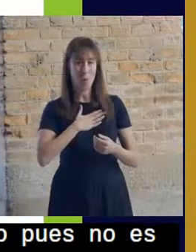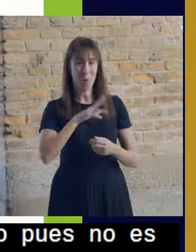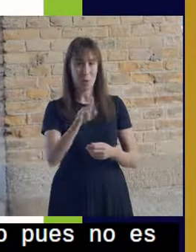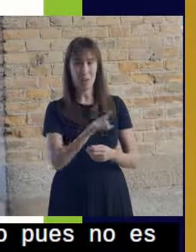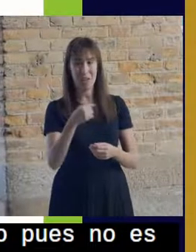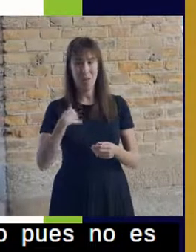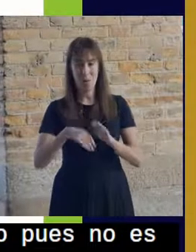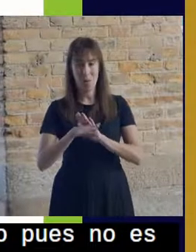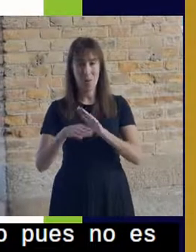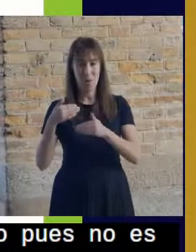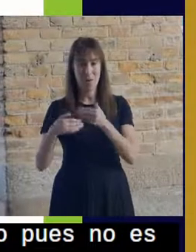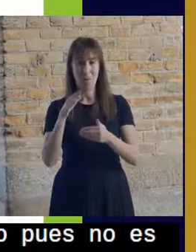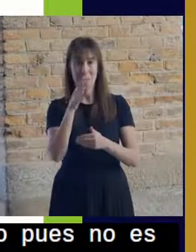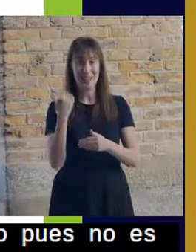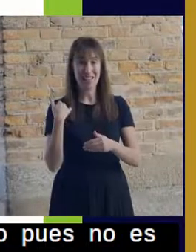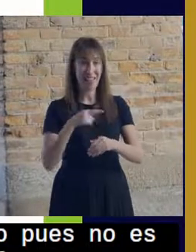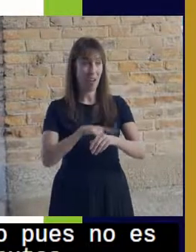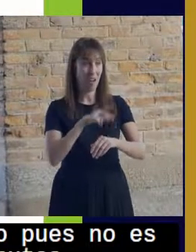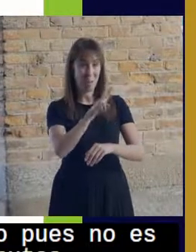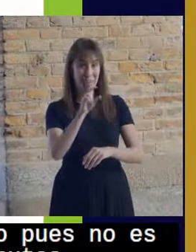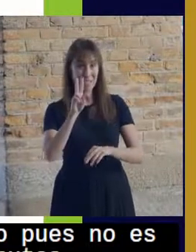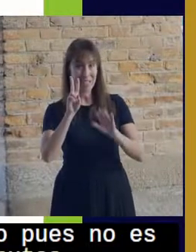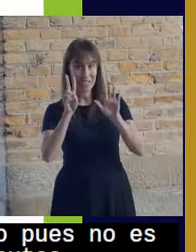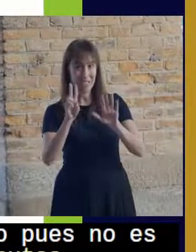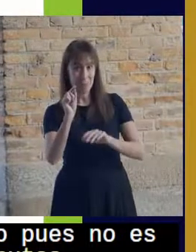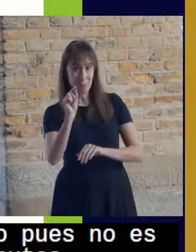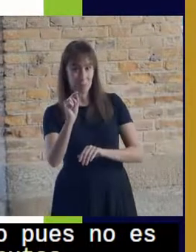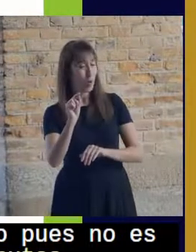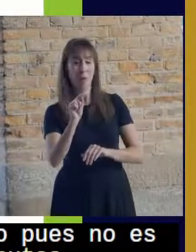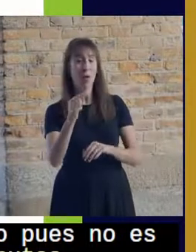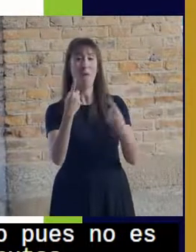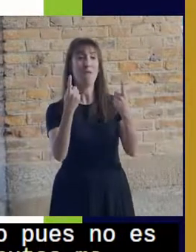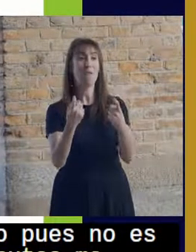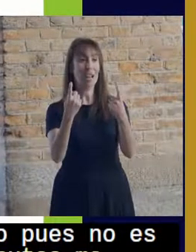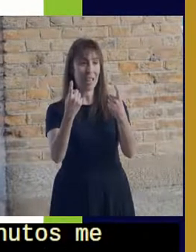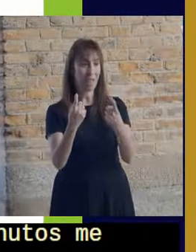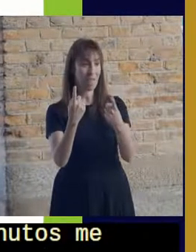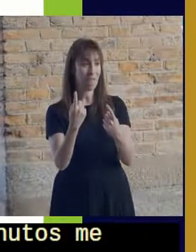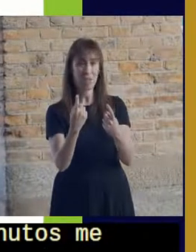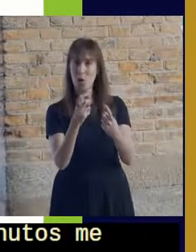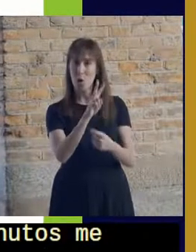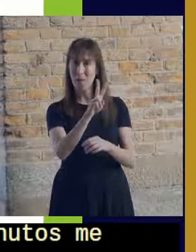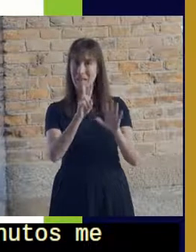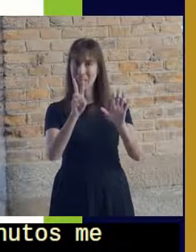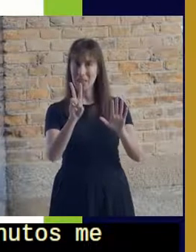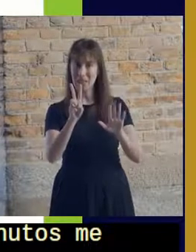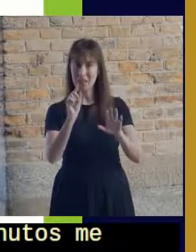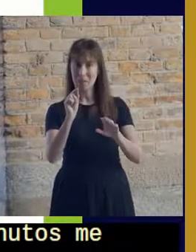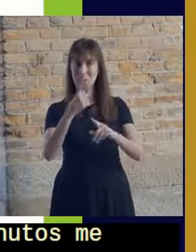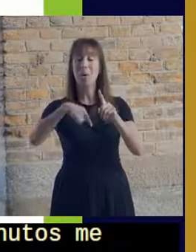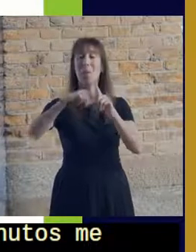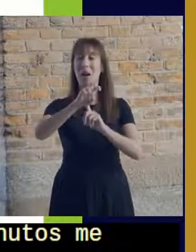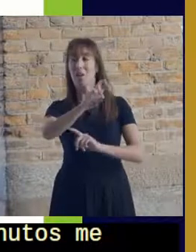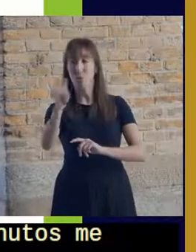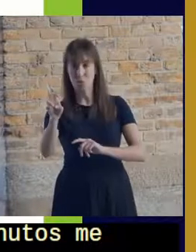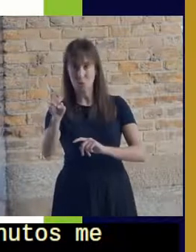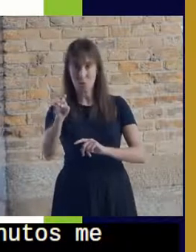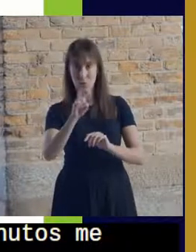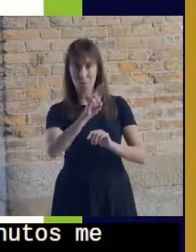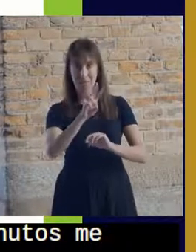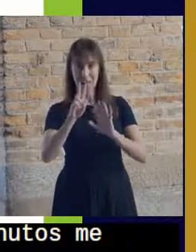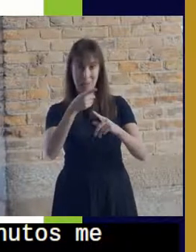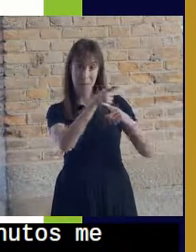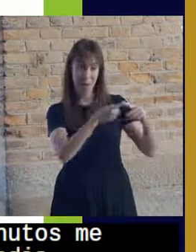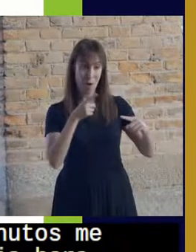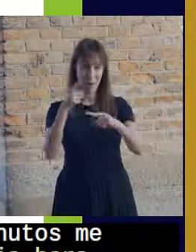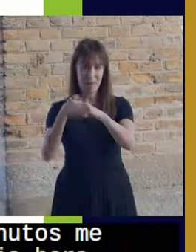Porque ya llevo 27 minutos me quedan no me queda 27 y luego otros 27 era media